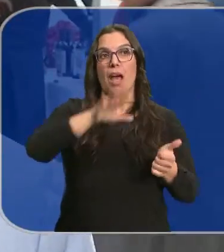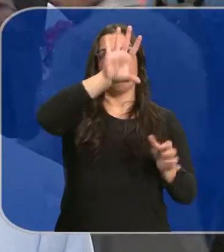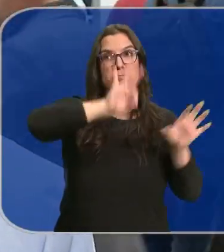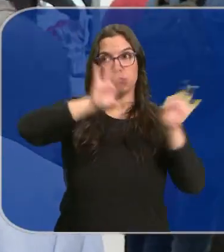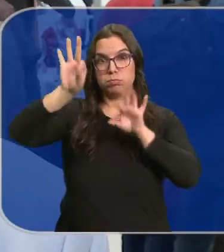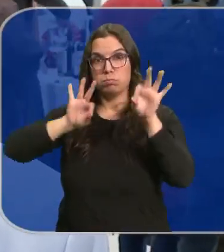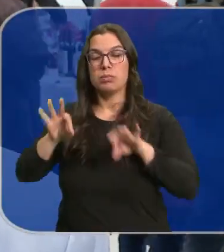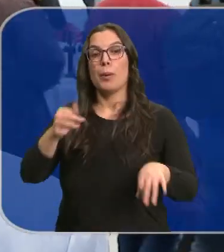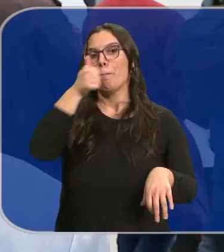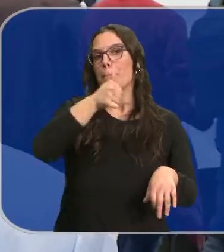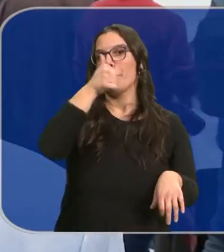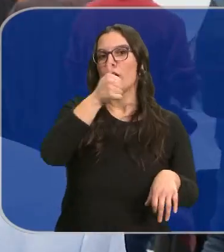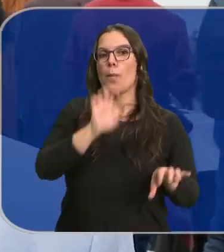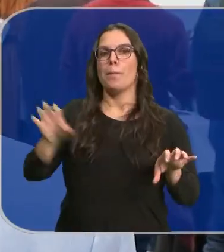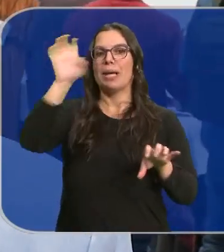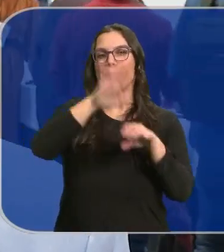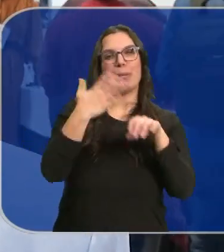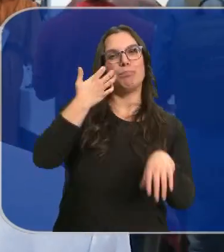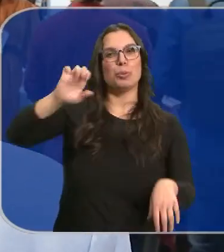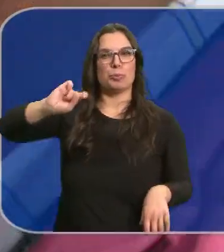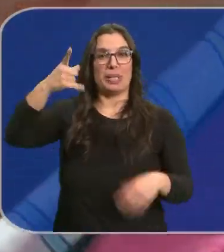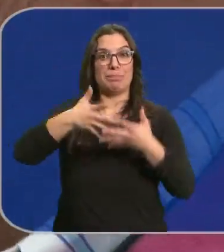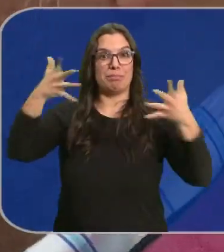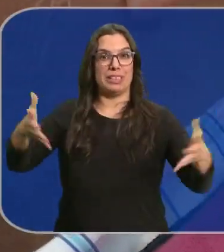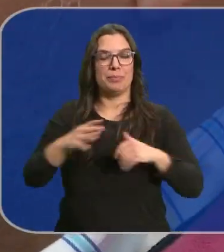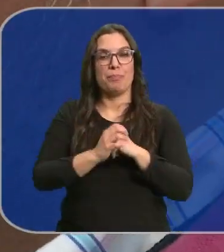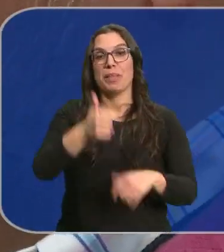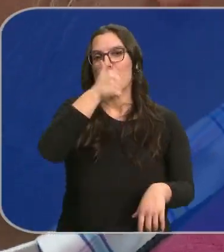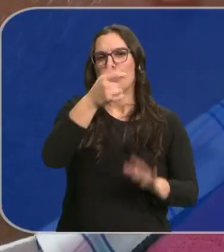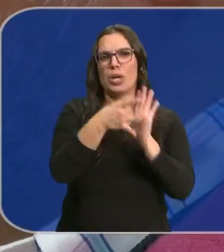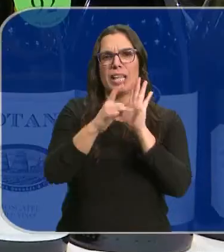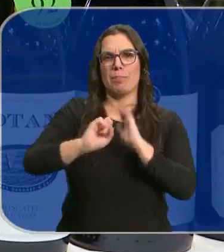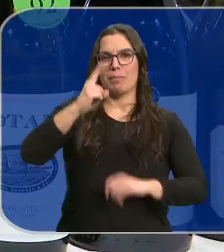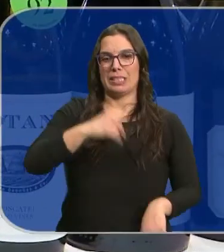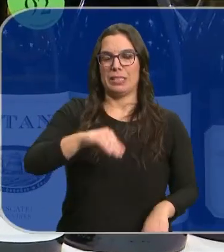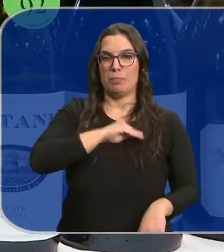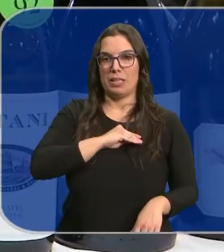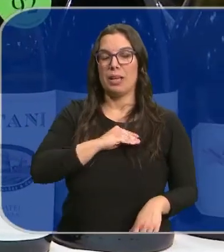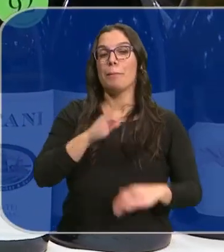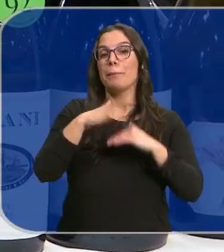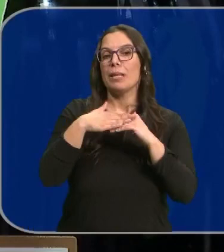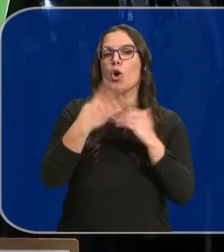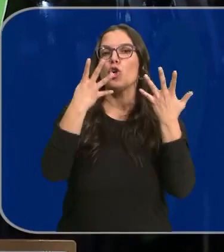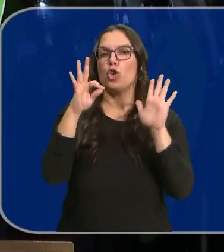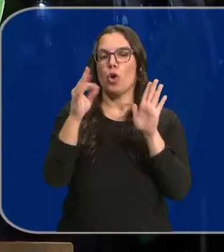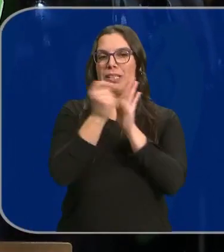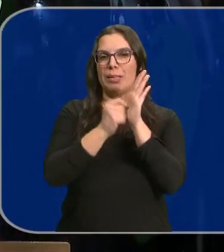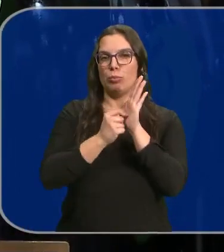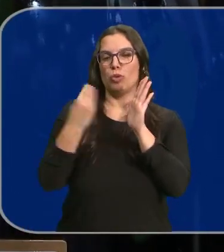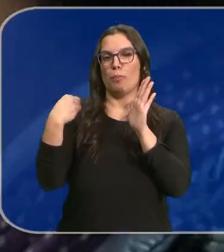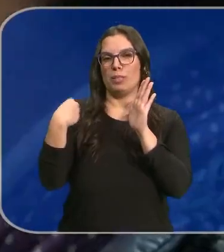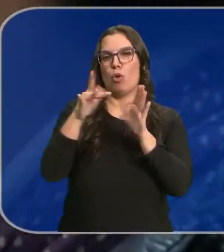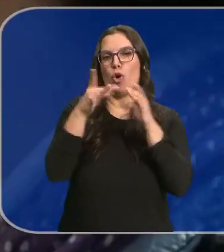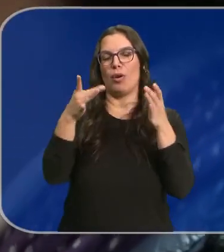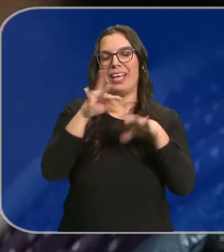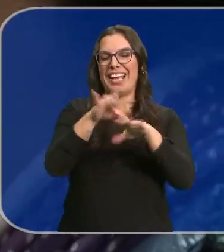países para darle un toque más exótico y amplio. Son los vinos de más calidad de España, con al menos 90 puntos de la guía Peñín. Este